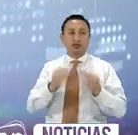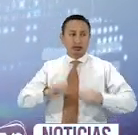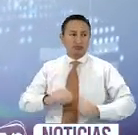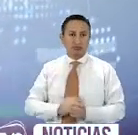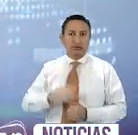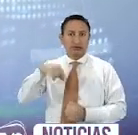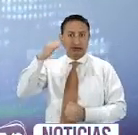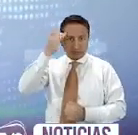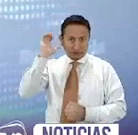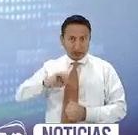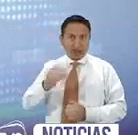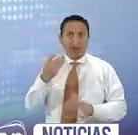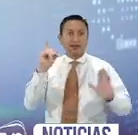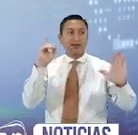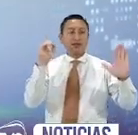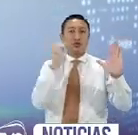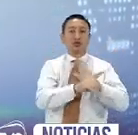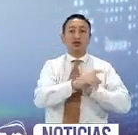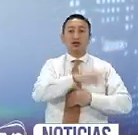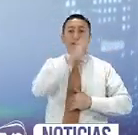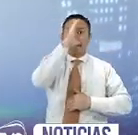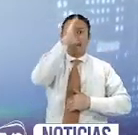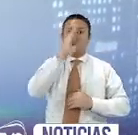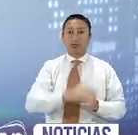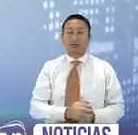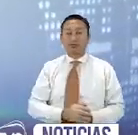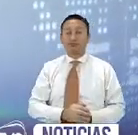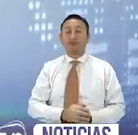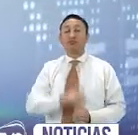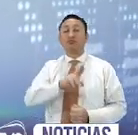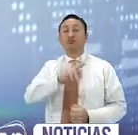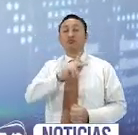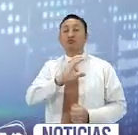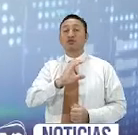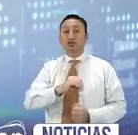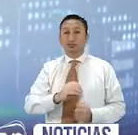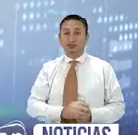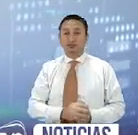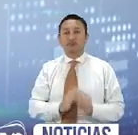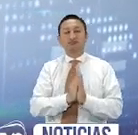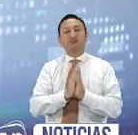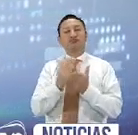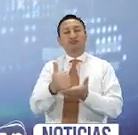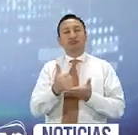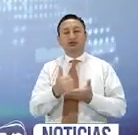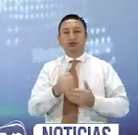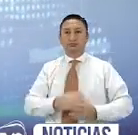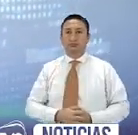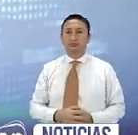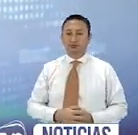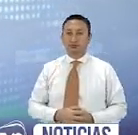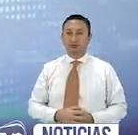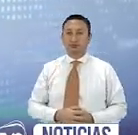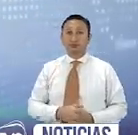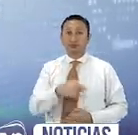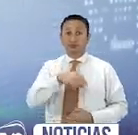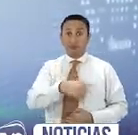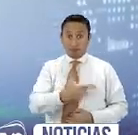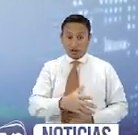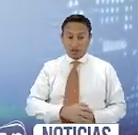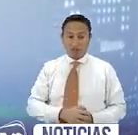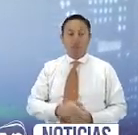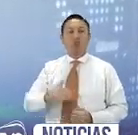con la denuncia respectiva hasta el UPC de la zona y solicitaron ayuda. Allí fue cuando